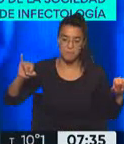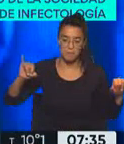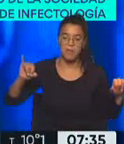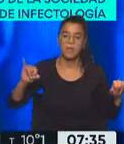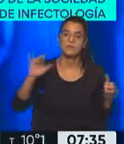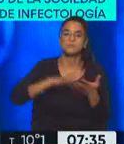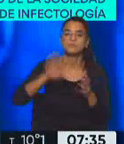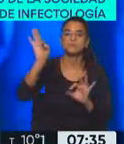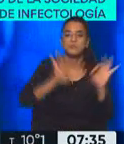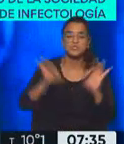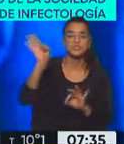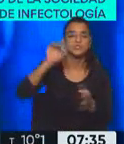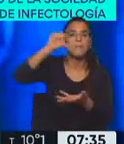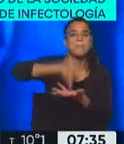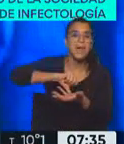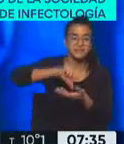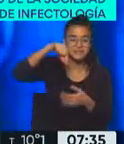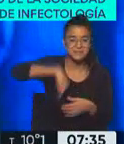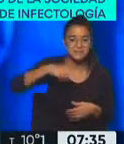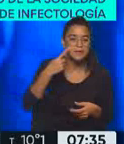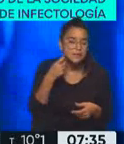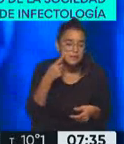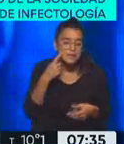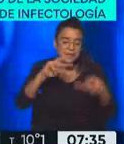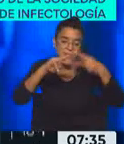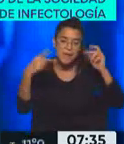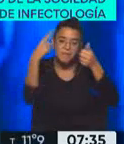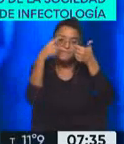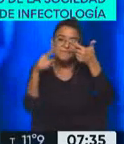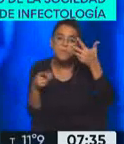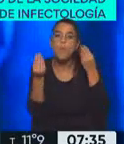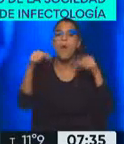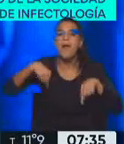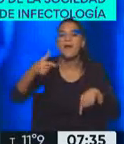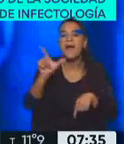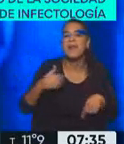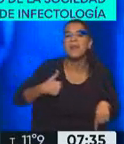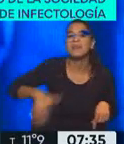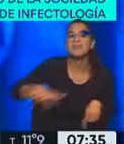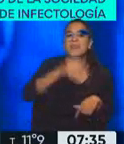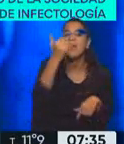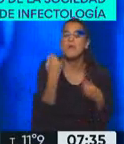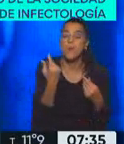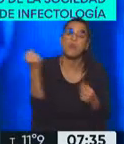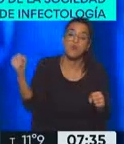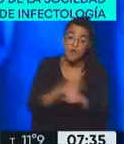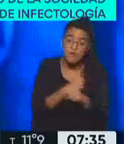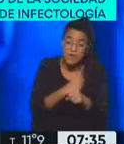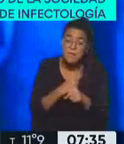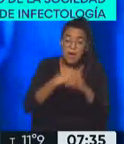del proyecto país que es el que hace la vigilancia genómica en nuestro en nuestro territorio que confirmó que